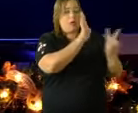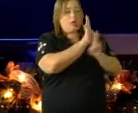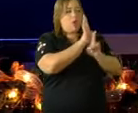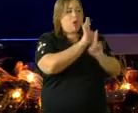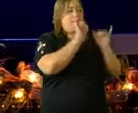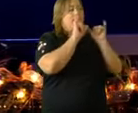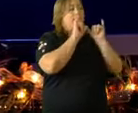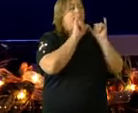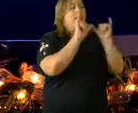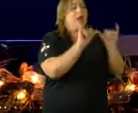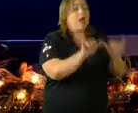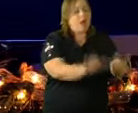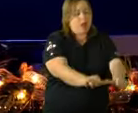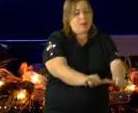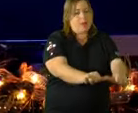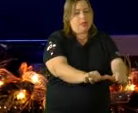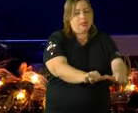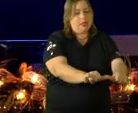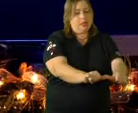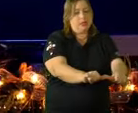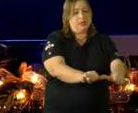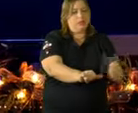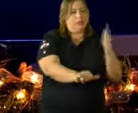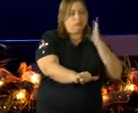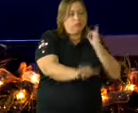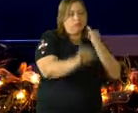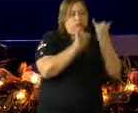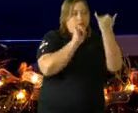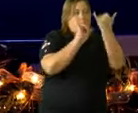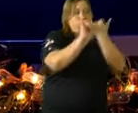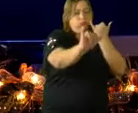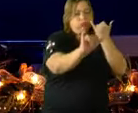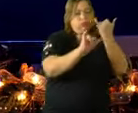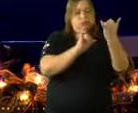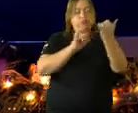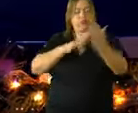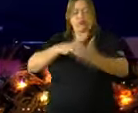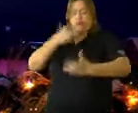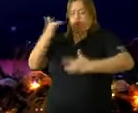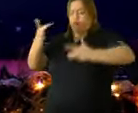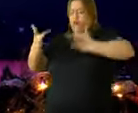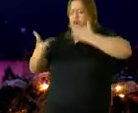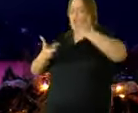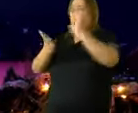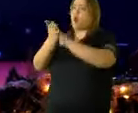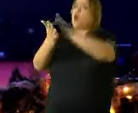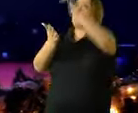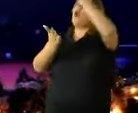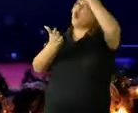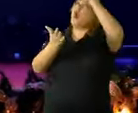permanece. Fernando, para siempre. Hoy yo siento la gloria de Dios.